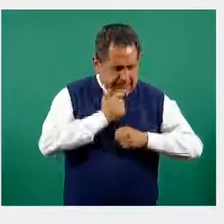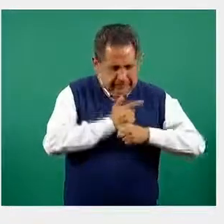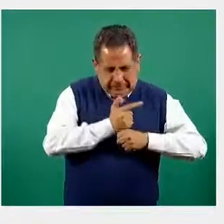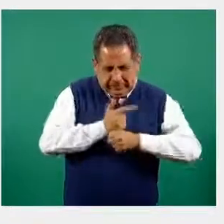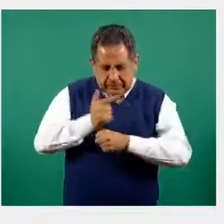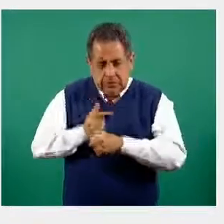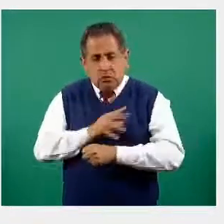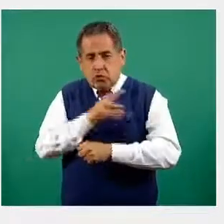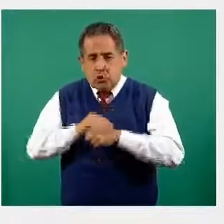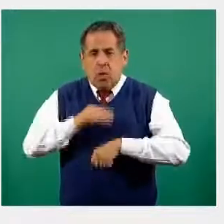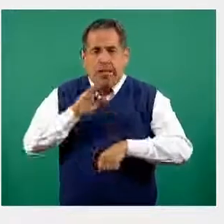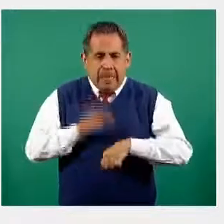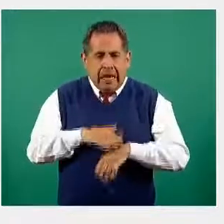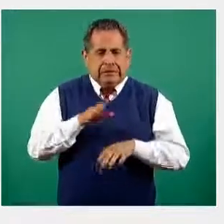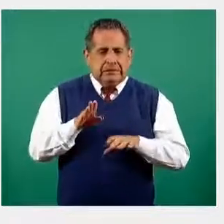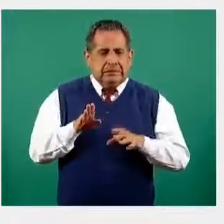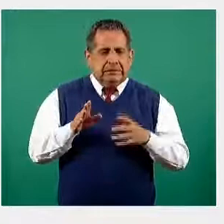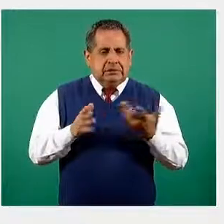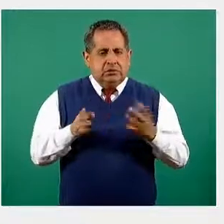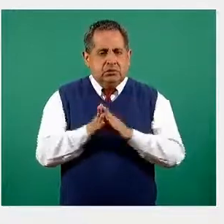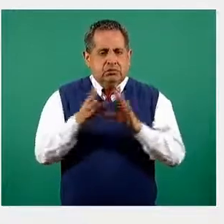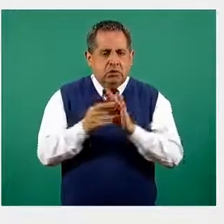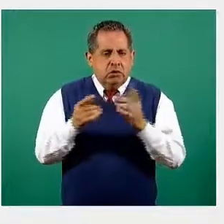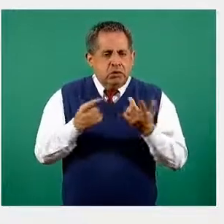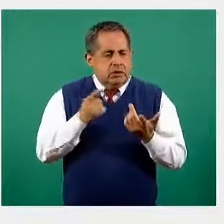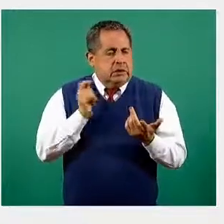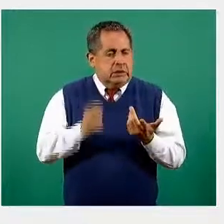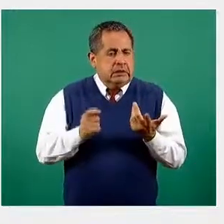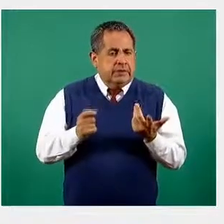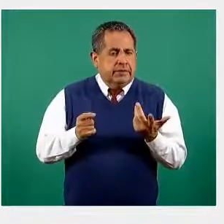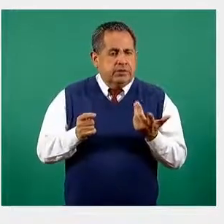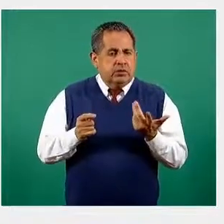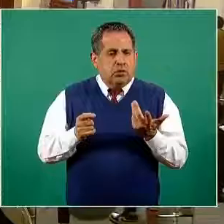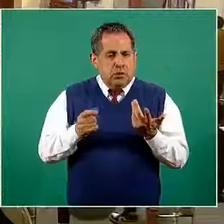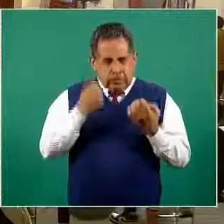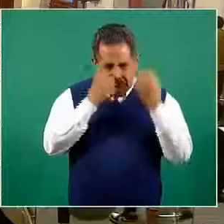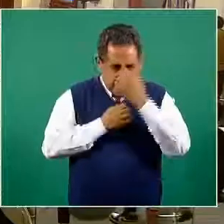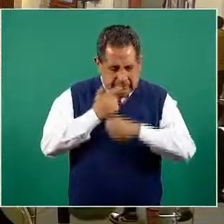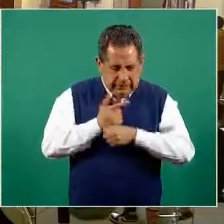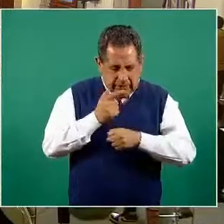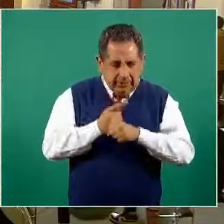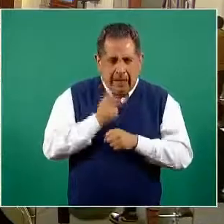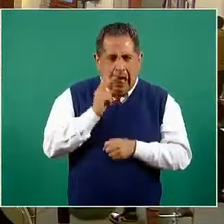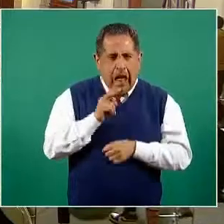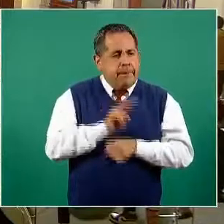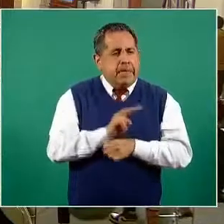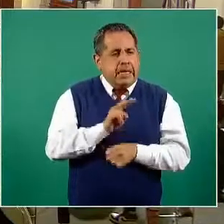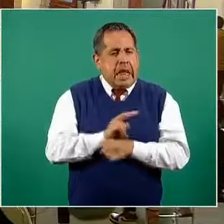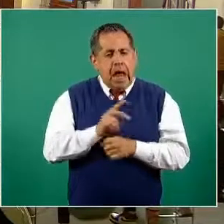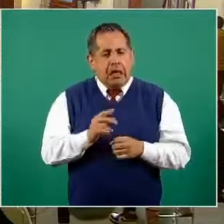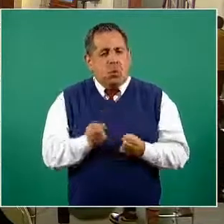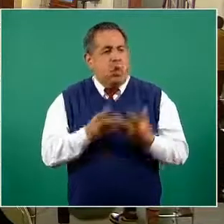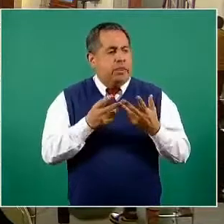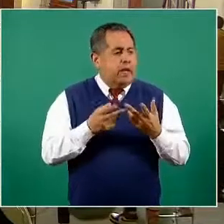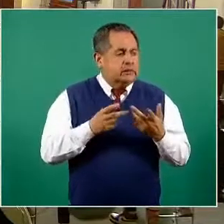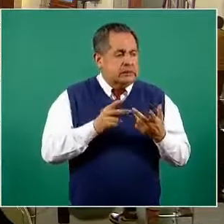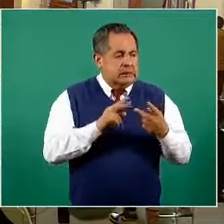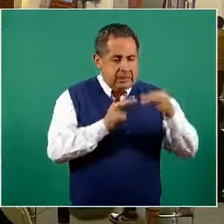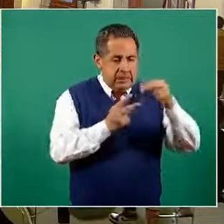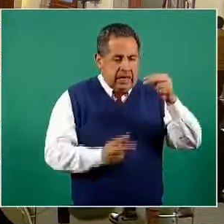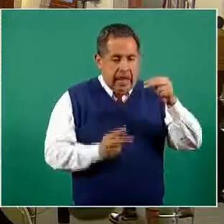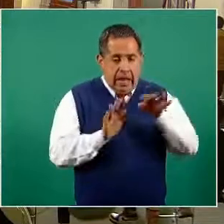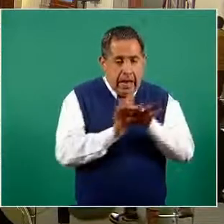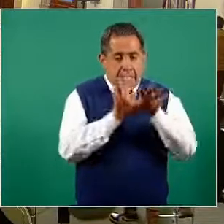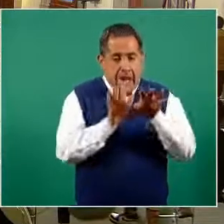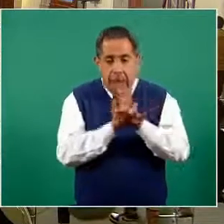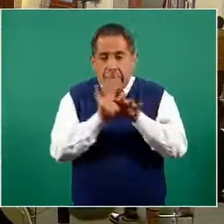capacidad y mayor número de secuencias que nos permitan hacer esa vigilancia activa y que en algún momento podamos